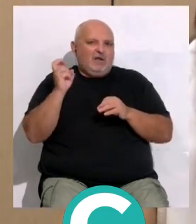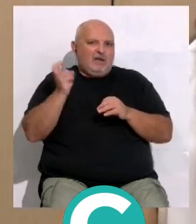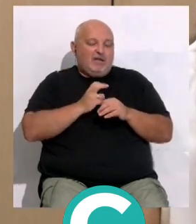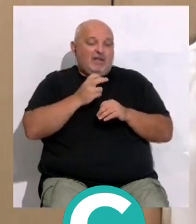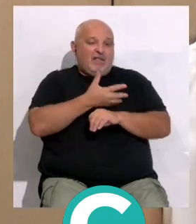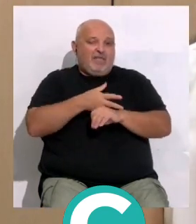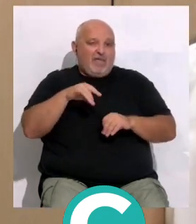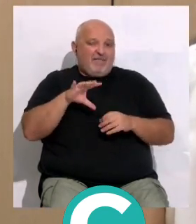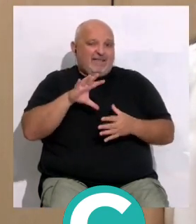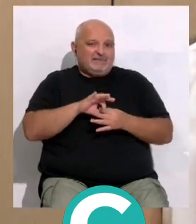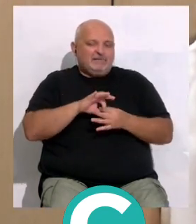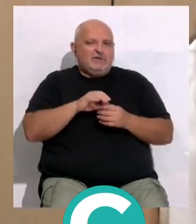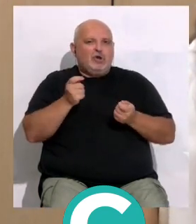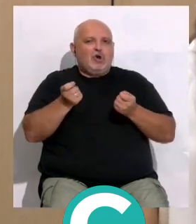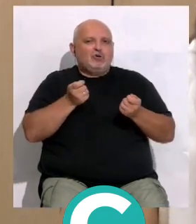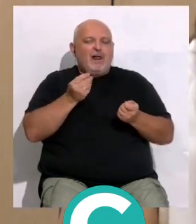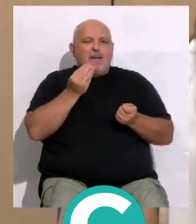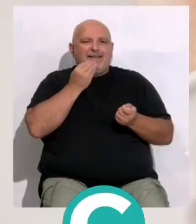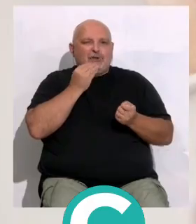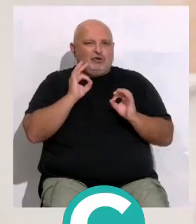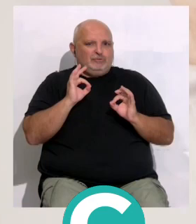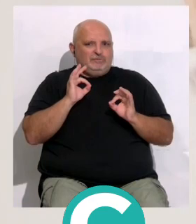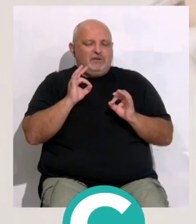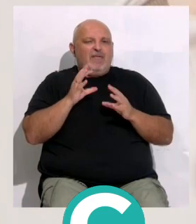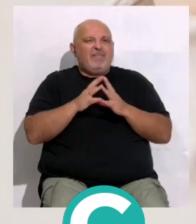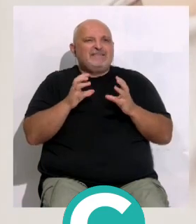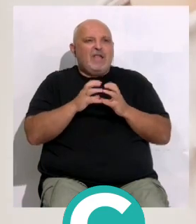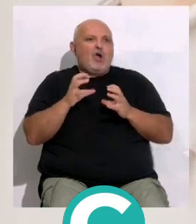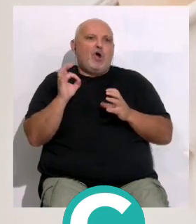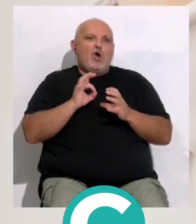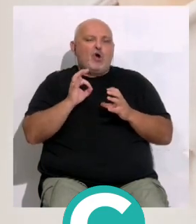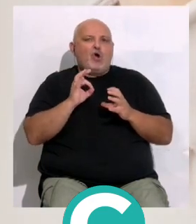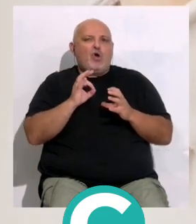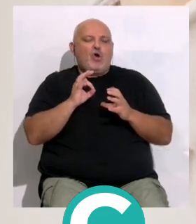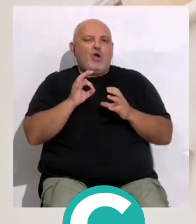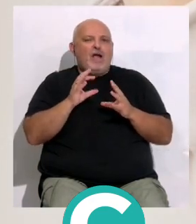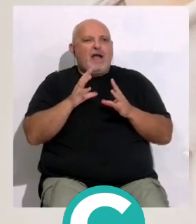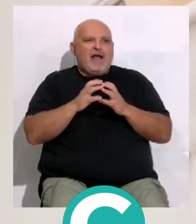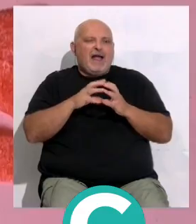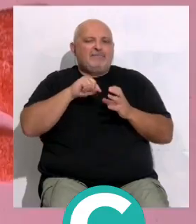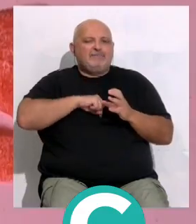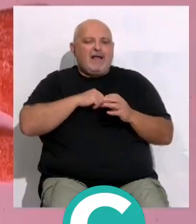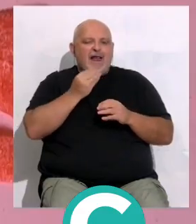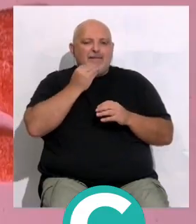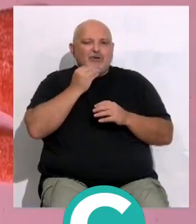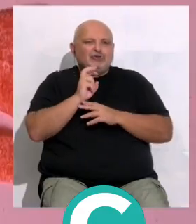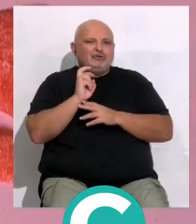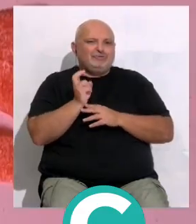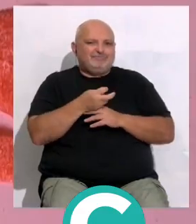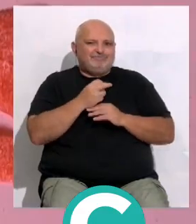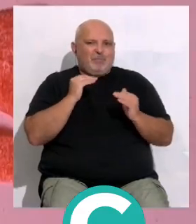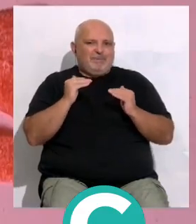con la diabetes. Por ejemplo, con el control del apetito y por el deseo o ganas de ciertos alimentos en ciertos